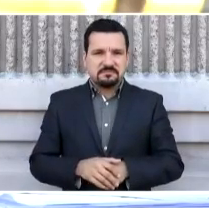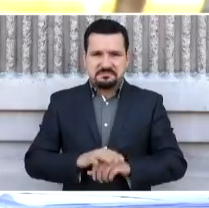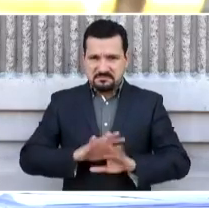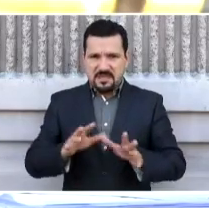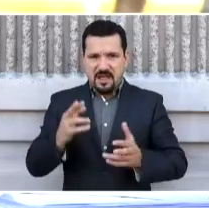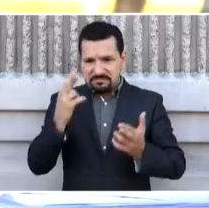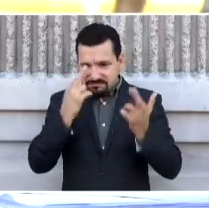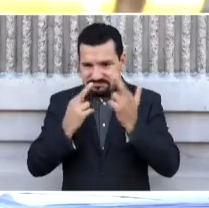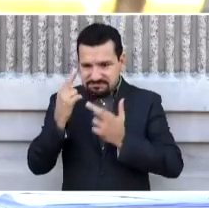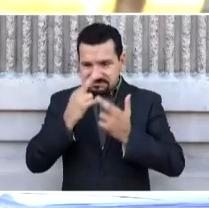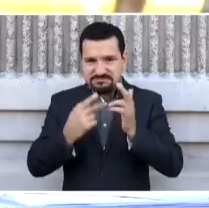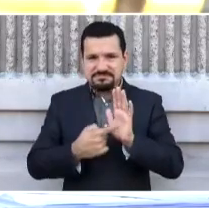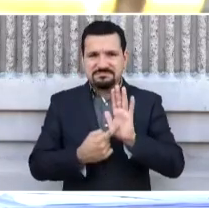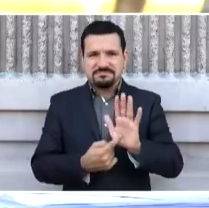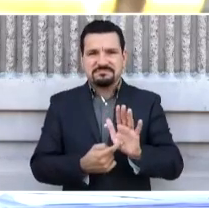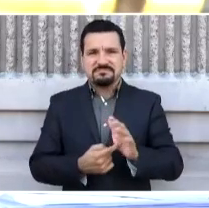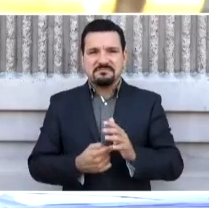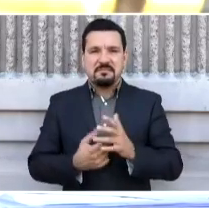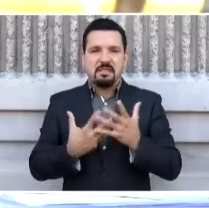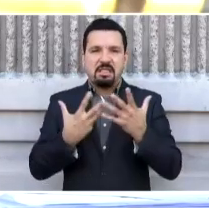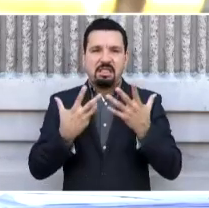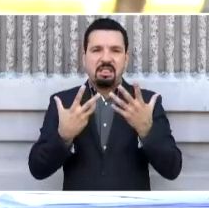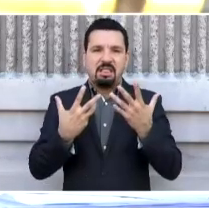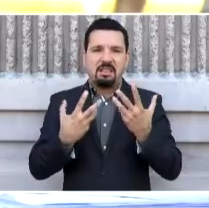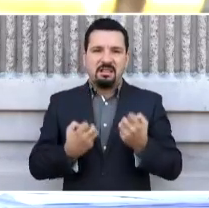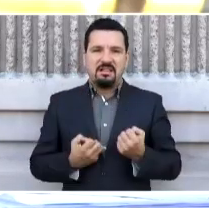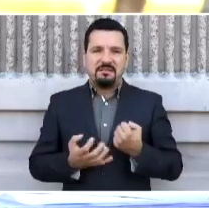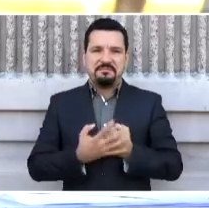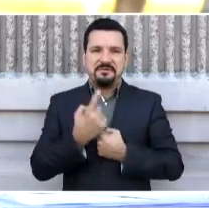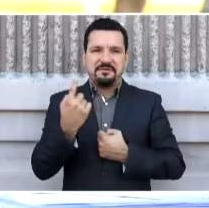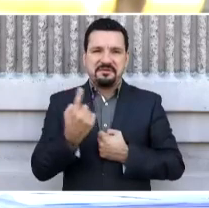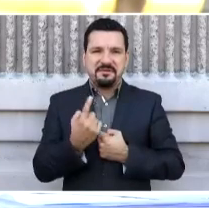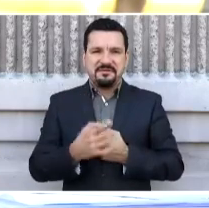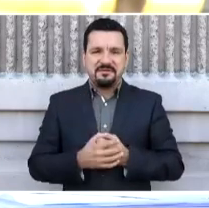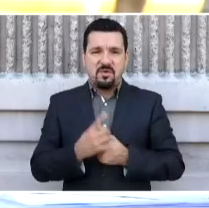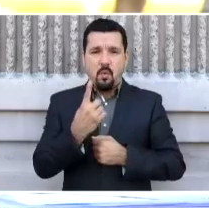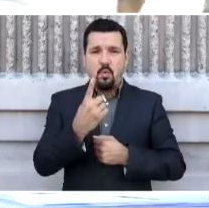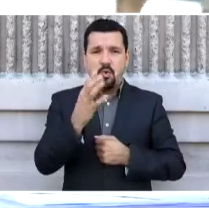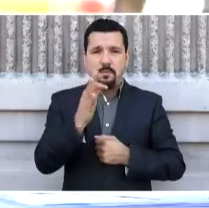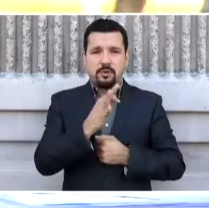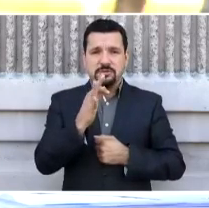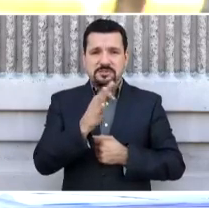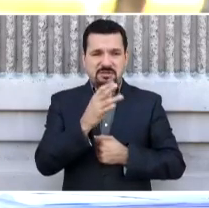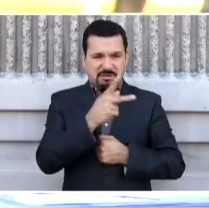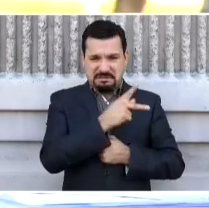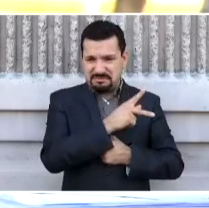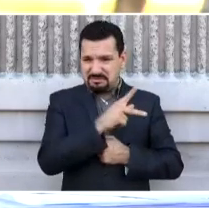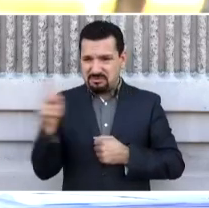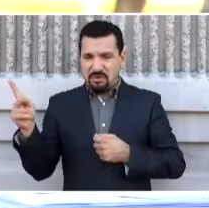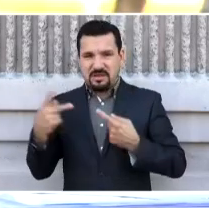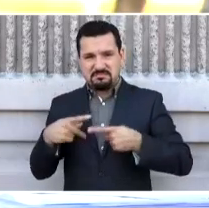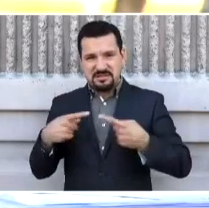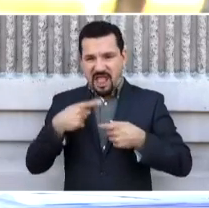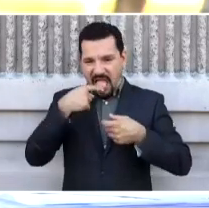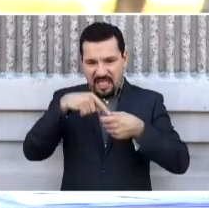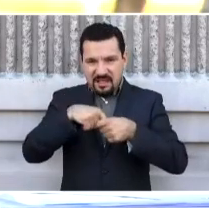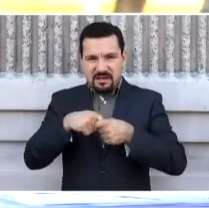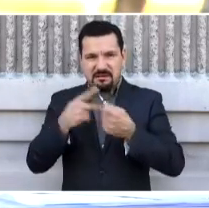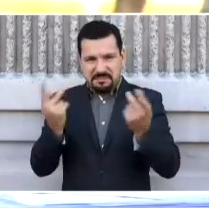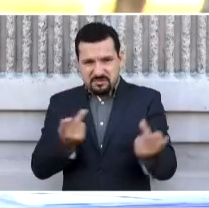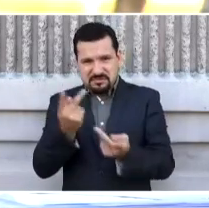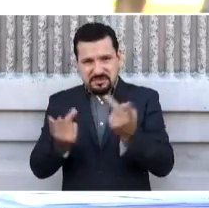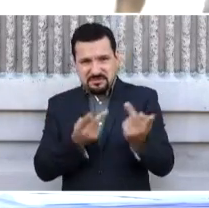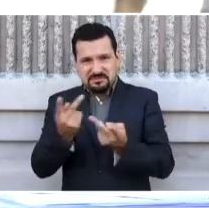del estudio fueron desalentadores, porque solamente 1% de todos los sujetos que fueron